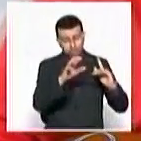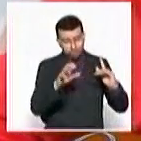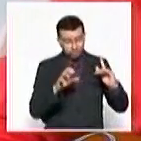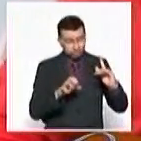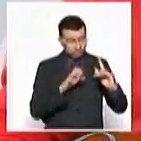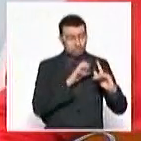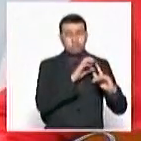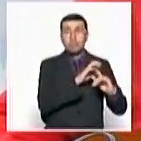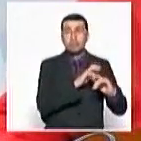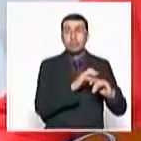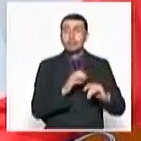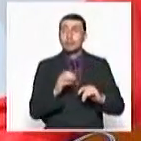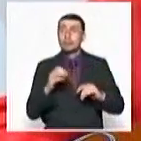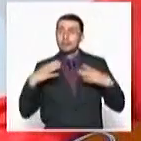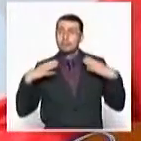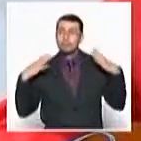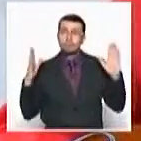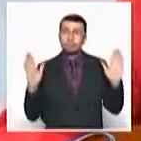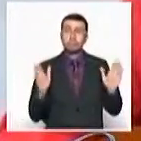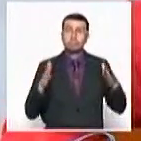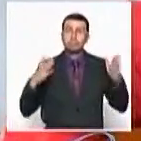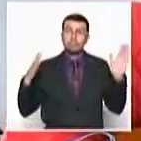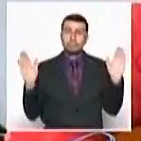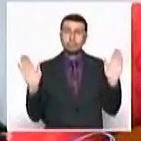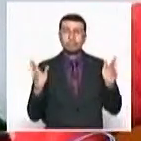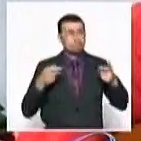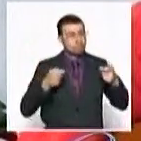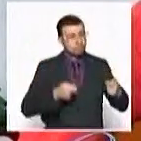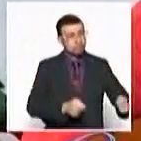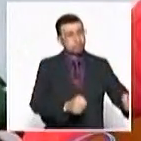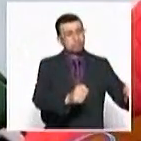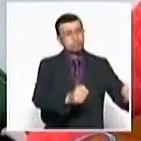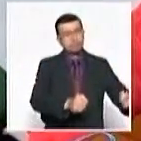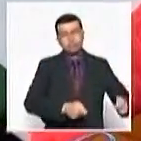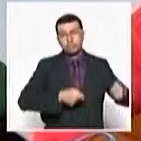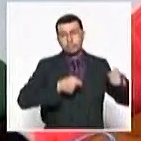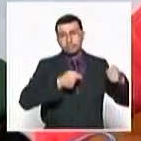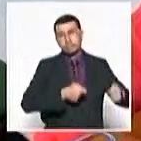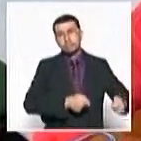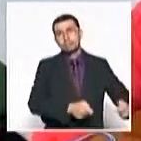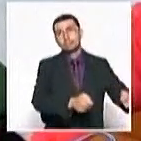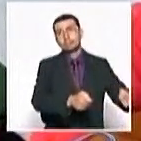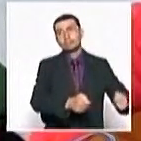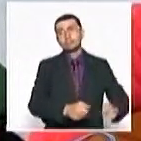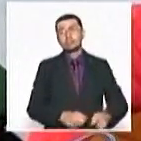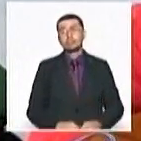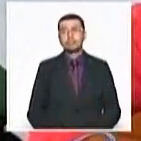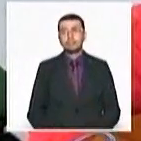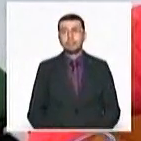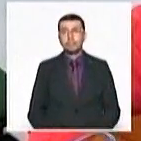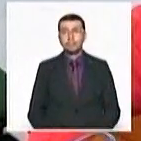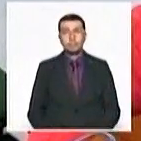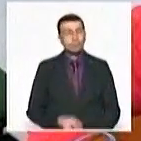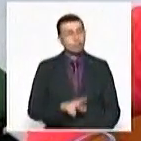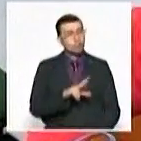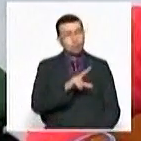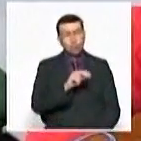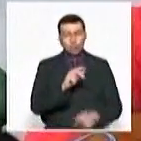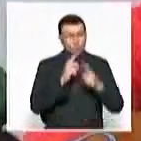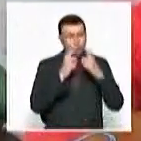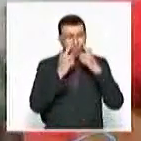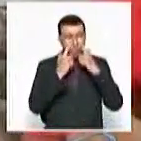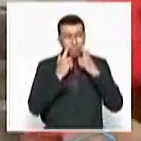un ángel meciéndole está. No llores, mi